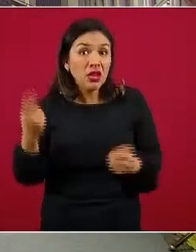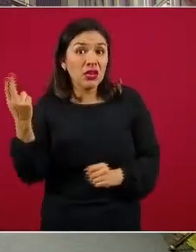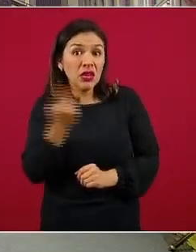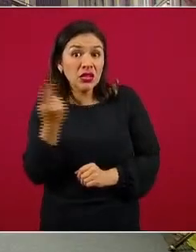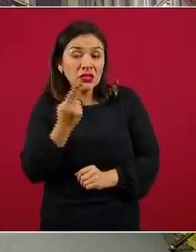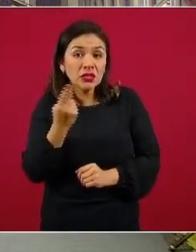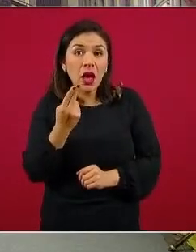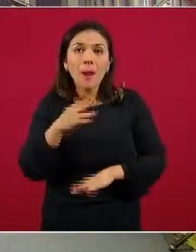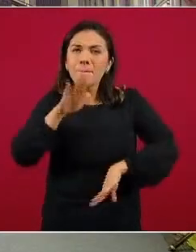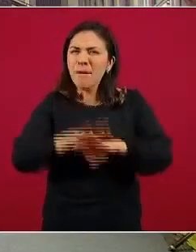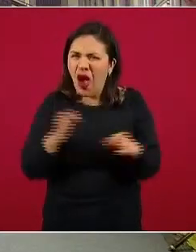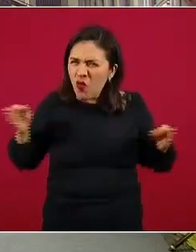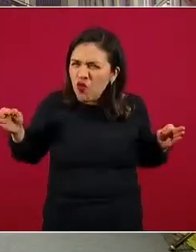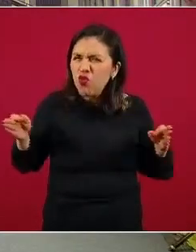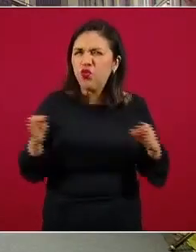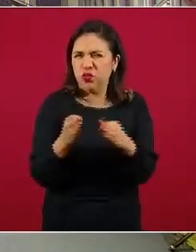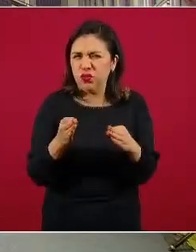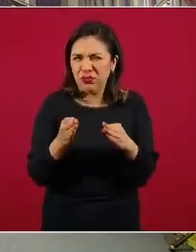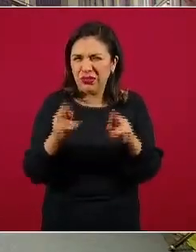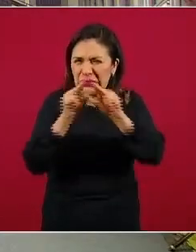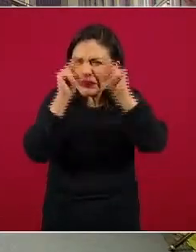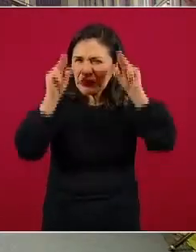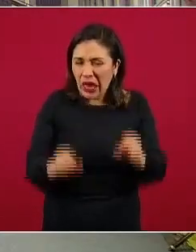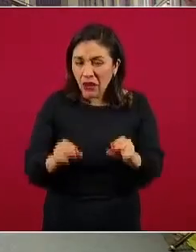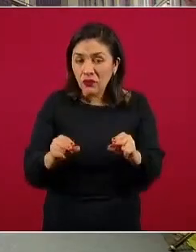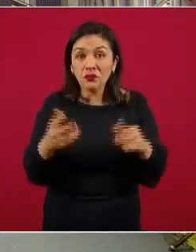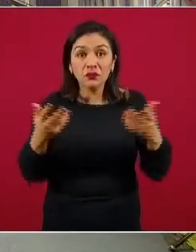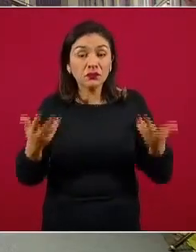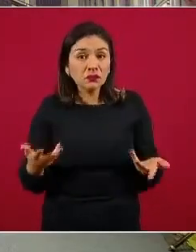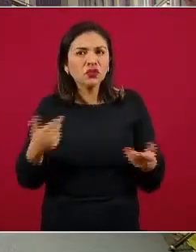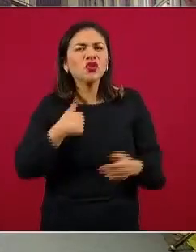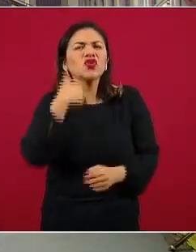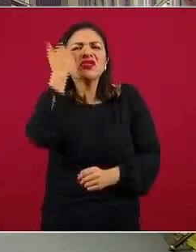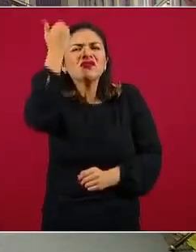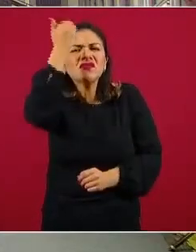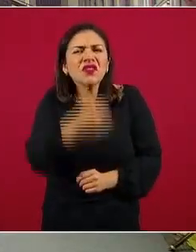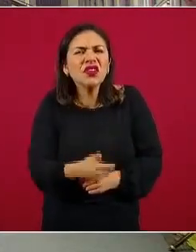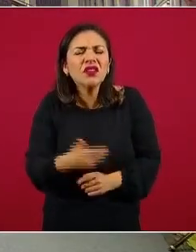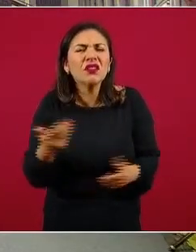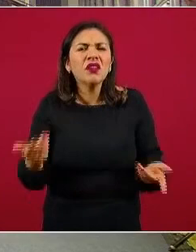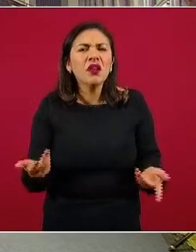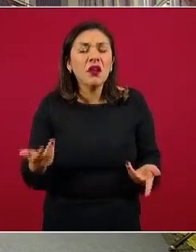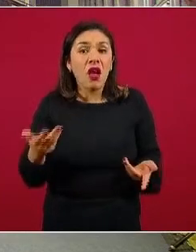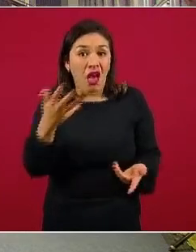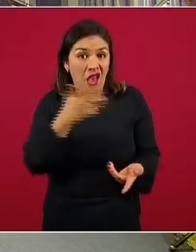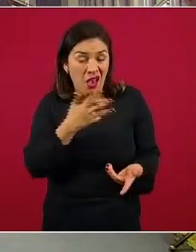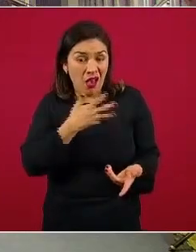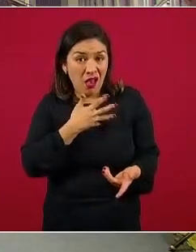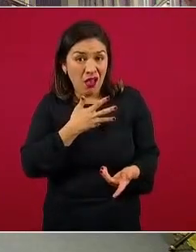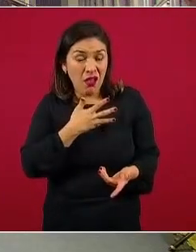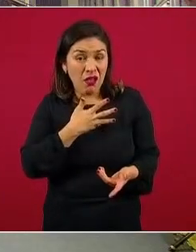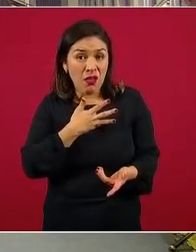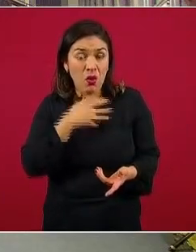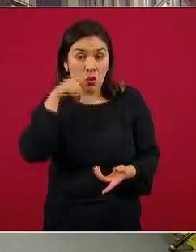una red de ultracongelación. Lo que quiero saber es si van a